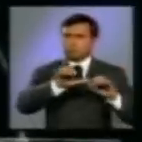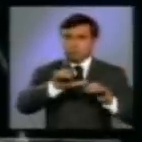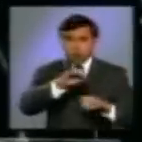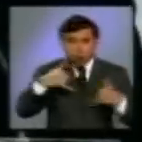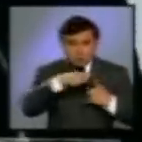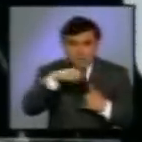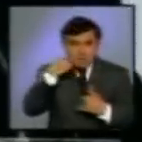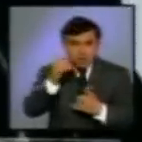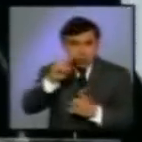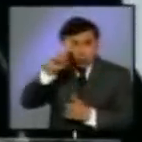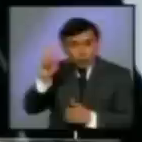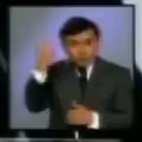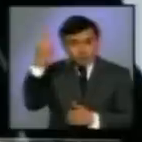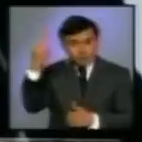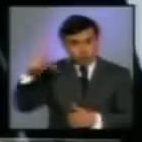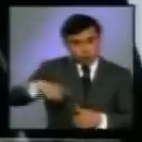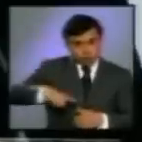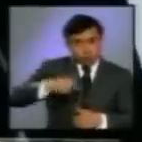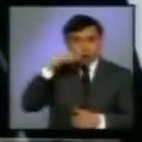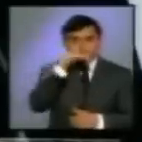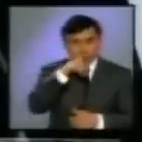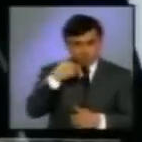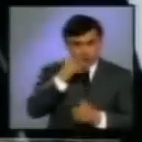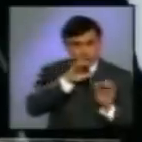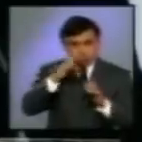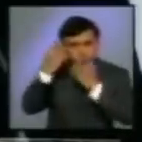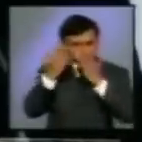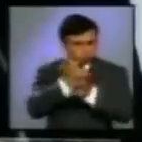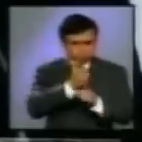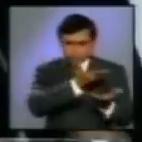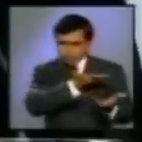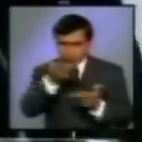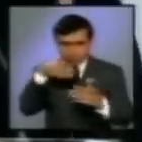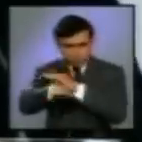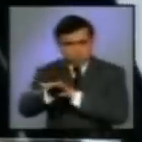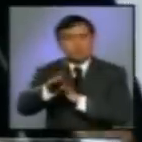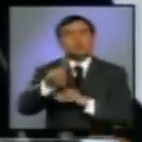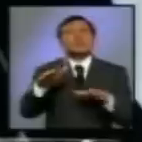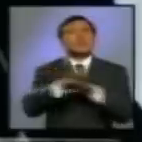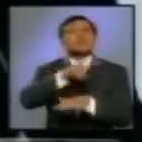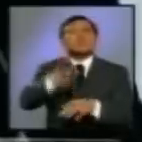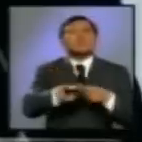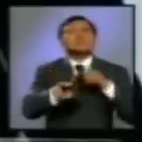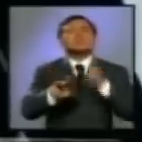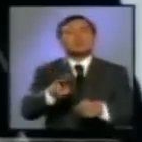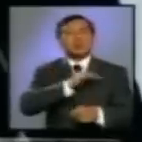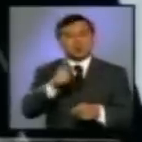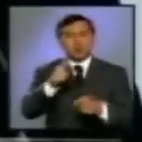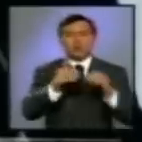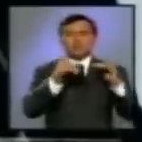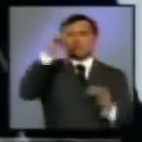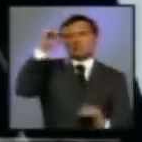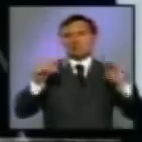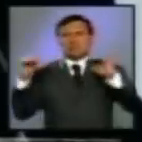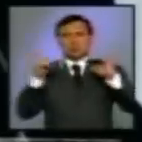públicas. Cambio verdadero es combatir la pobreza, la desigualdad, para frenar la frustración y que